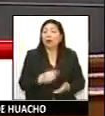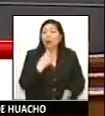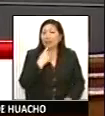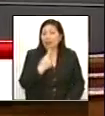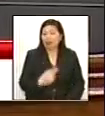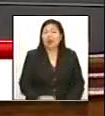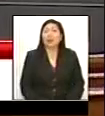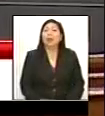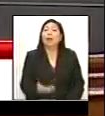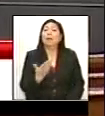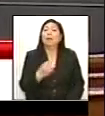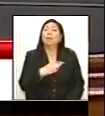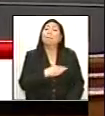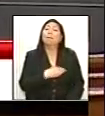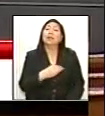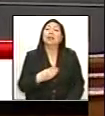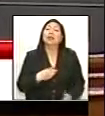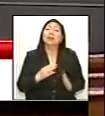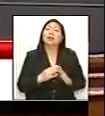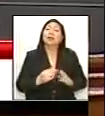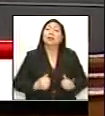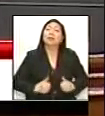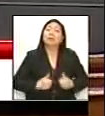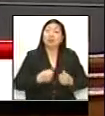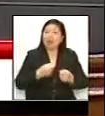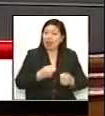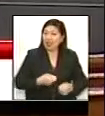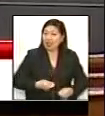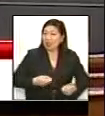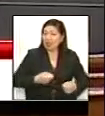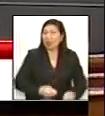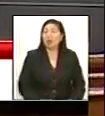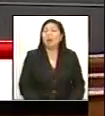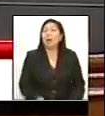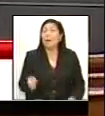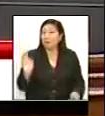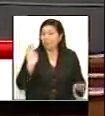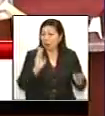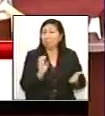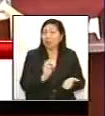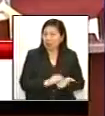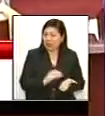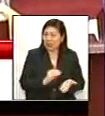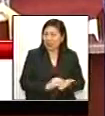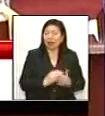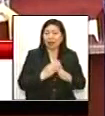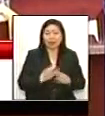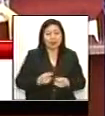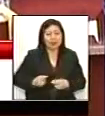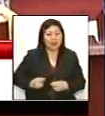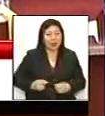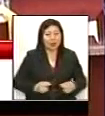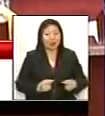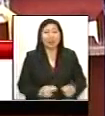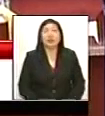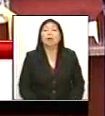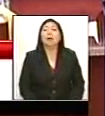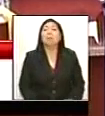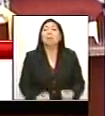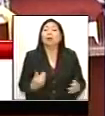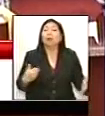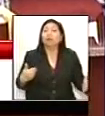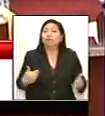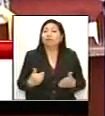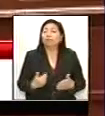presidente, le pido al señor ministro de Vivienda, de Agricultura, preocuparnos más por las defensas ribereñas, porque se